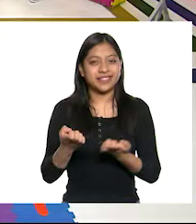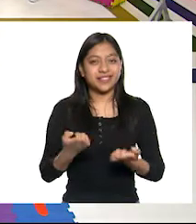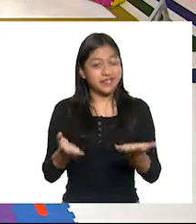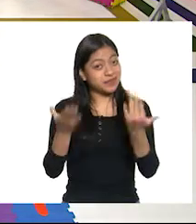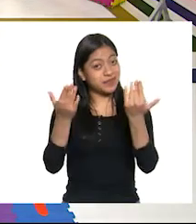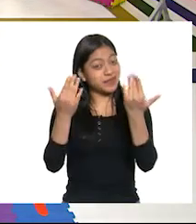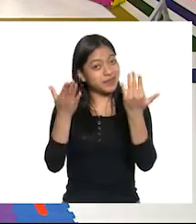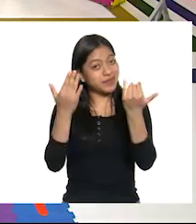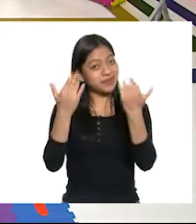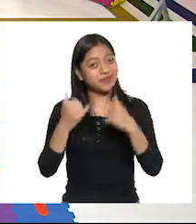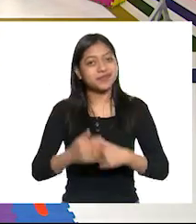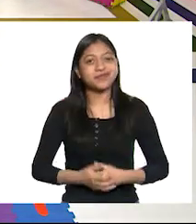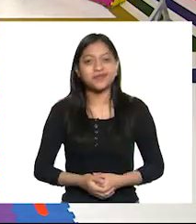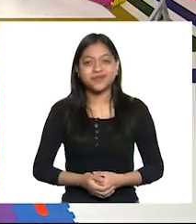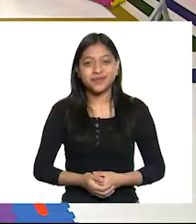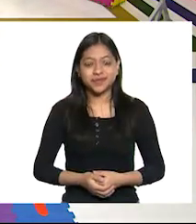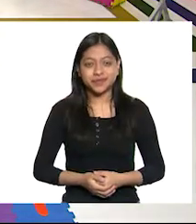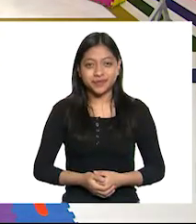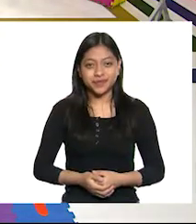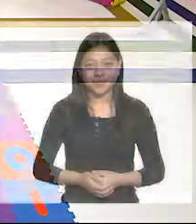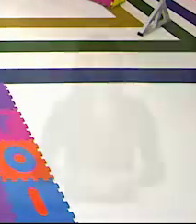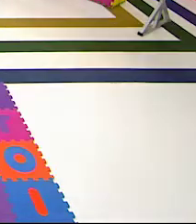Muy bien, sí, Toño, pues vamos. Te seguimos.